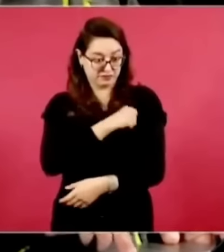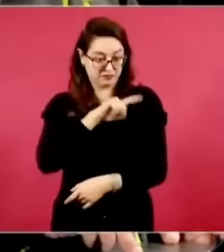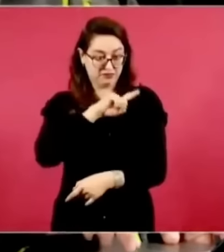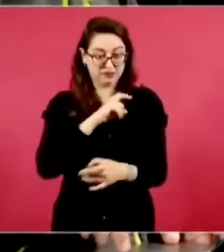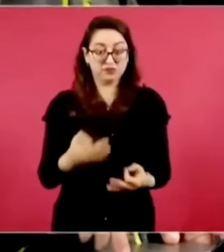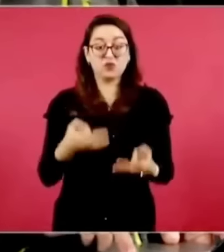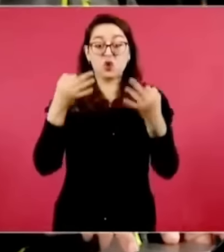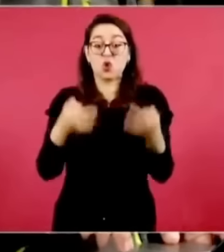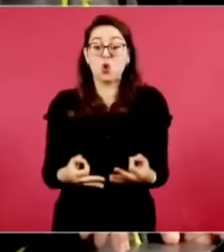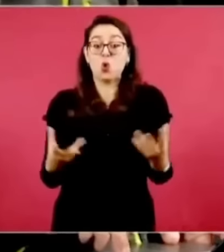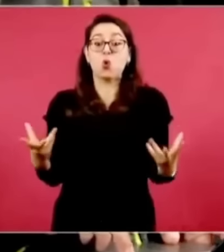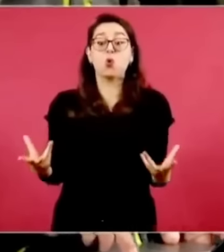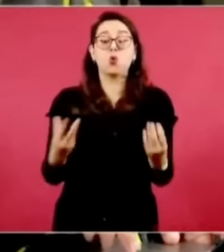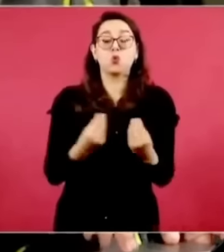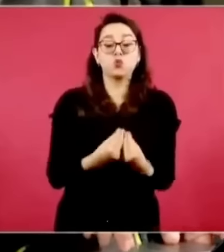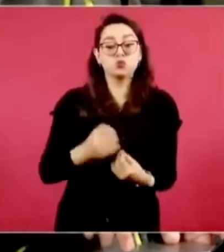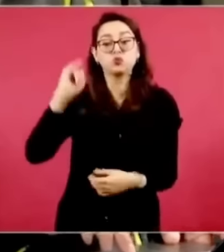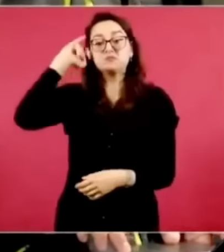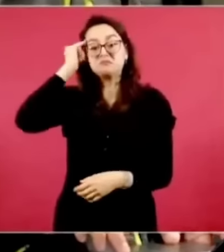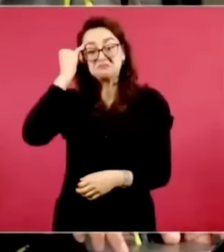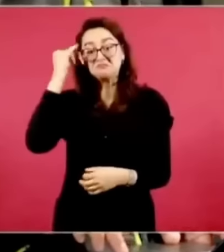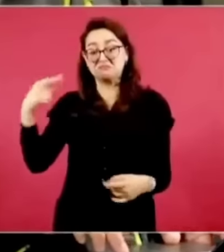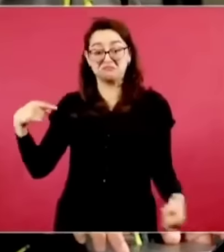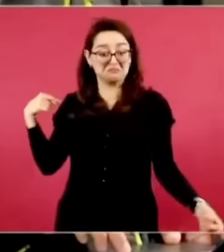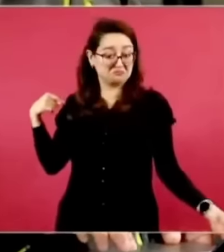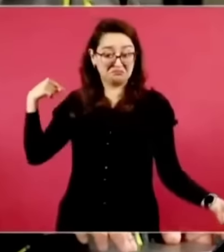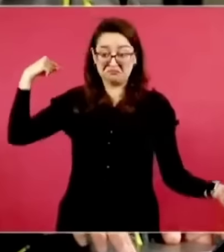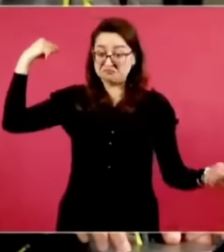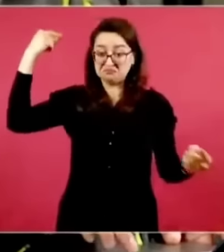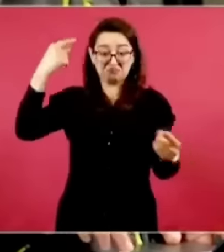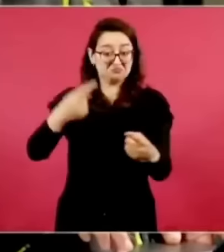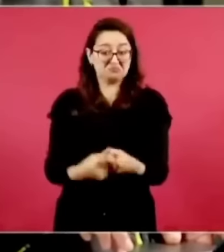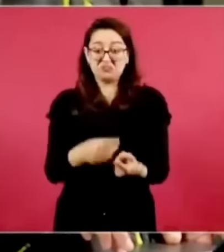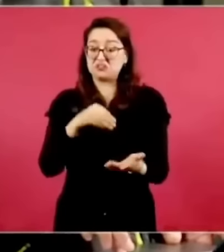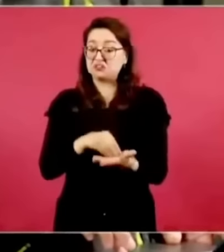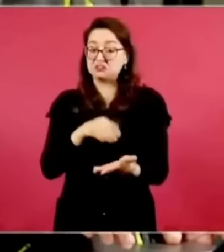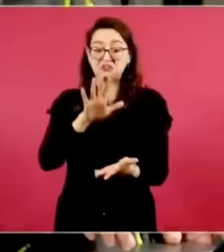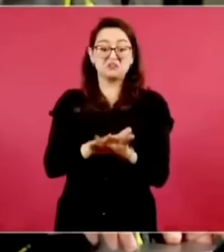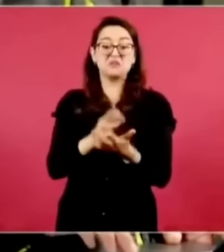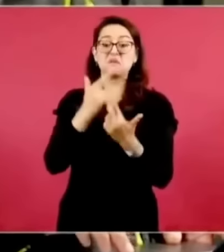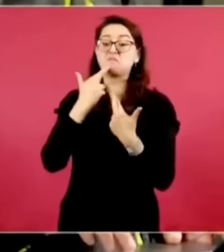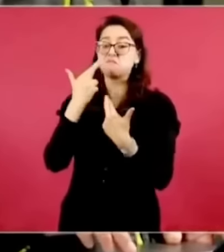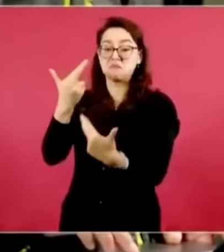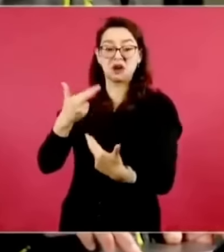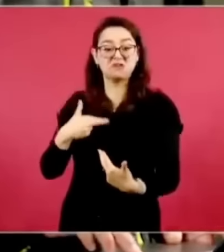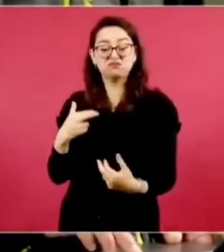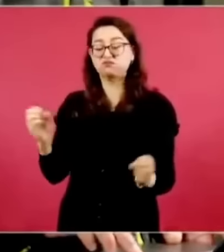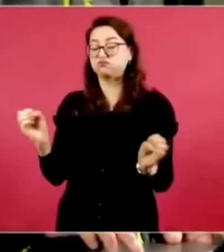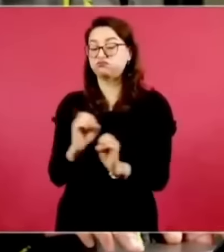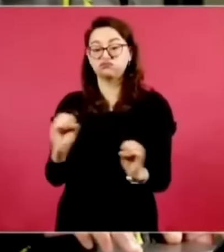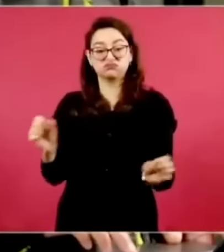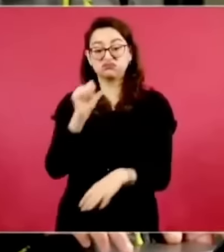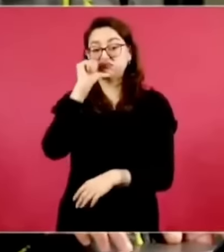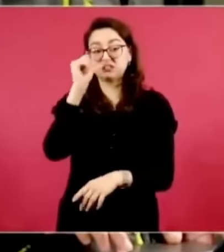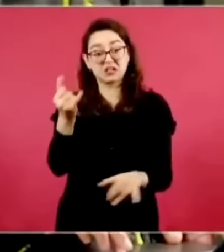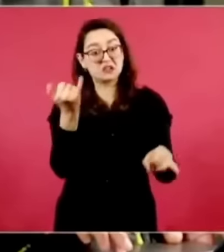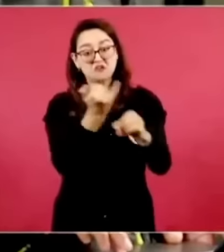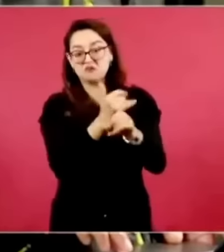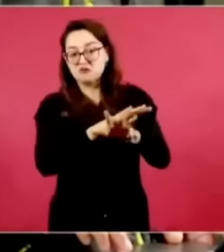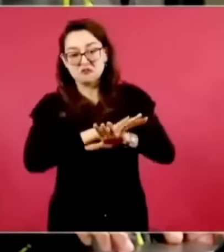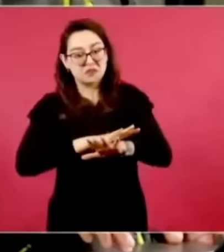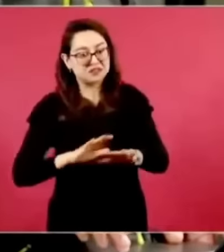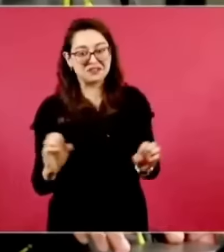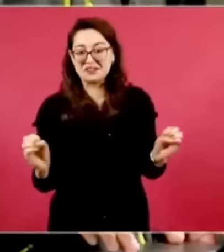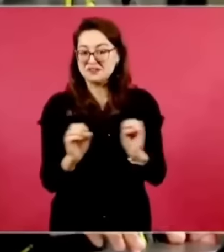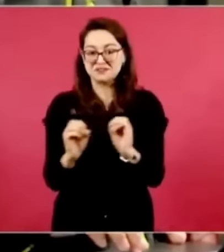hasta la fecha el secretario de salud Este no nos ha dado respuesta no ha dado un informe detallado de los